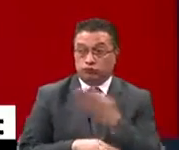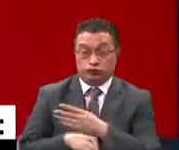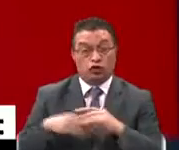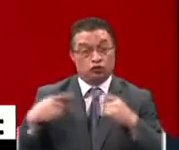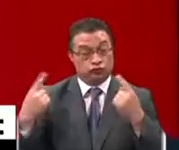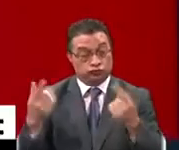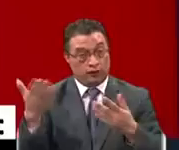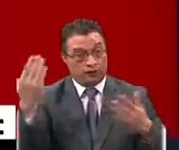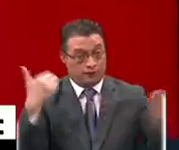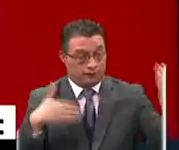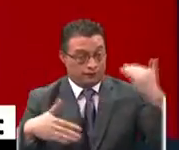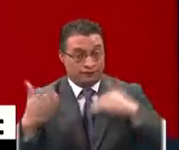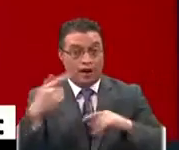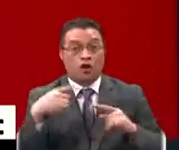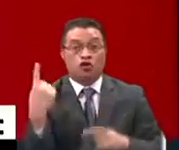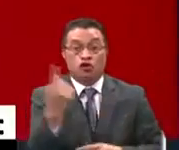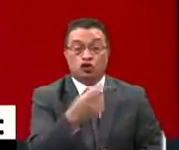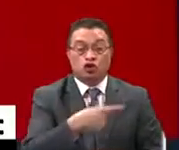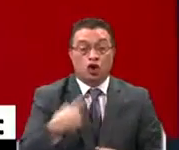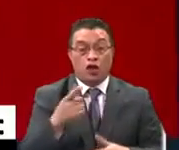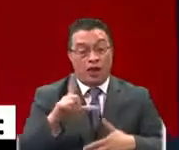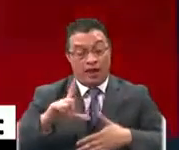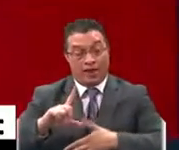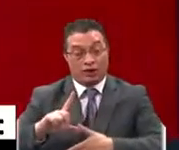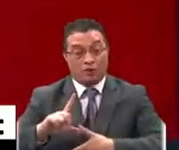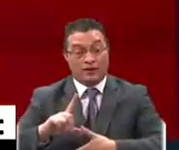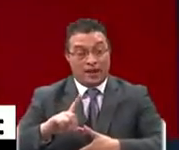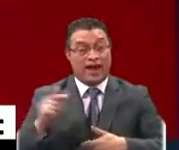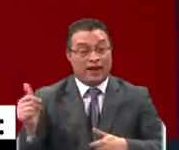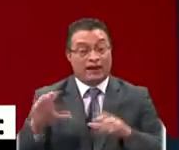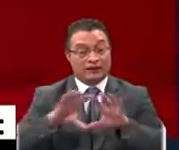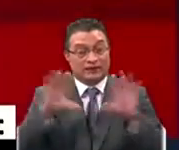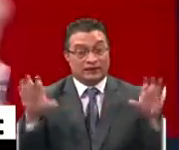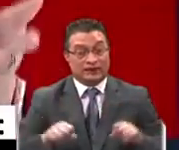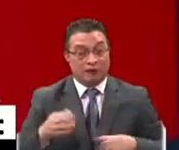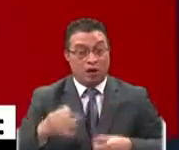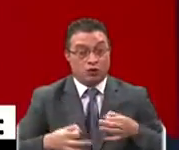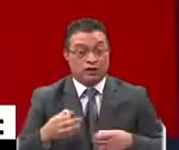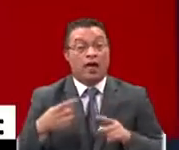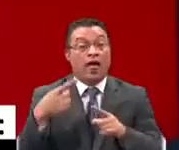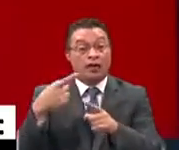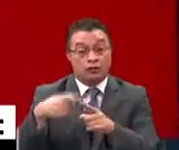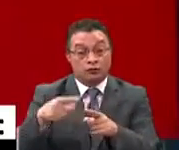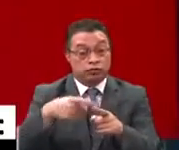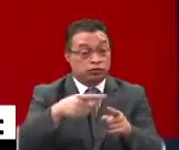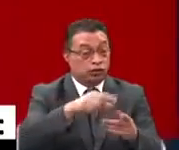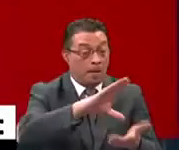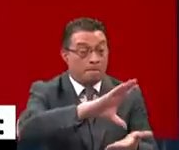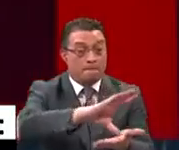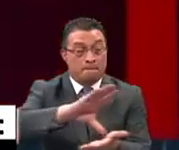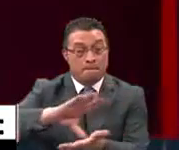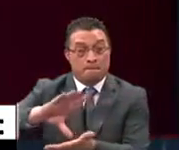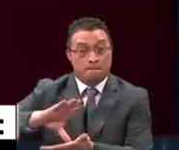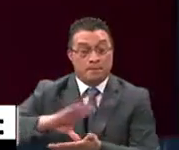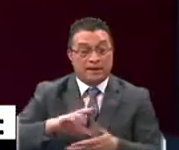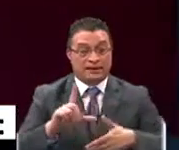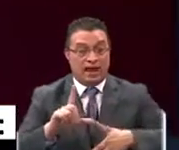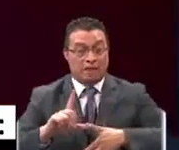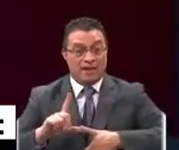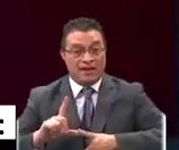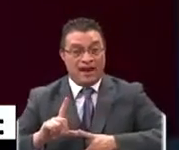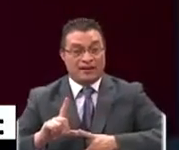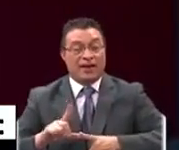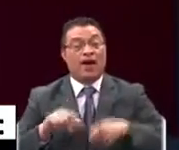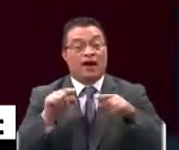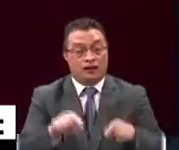hace la fiscalía en Brasil, el sistema de justicia de Brasil, a distintos entes en América Latina, para